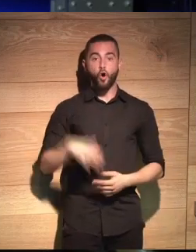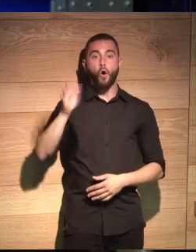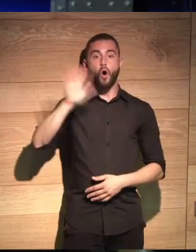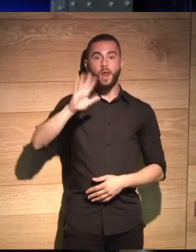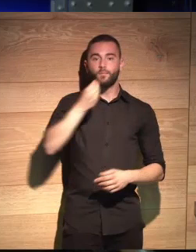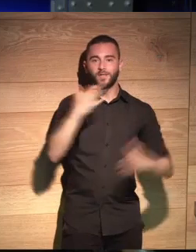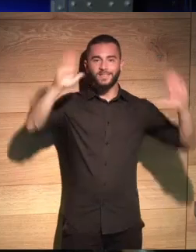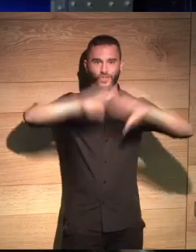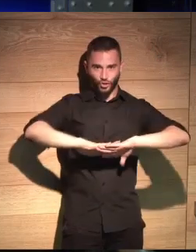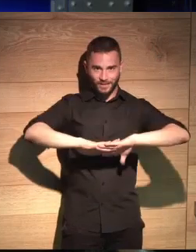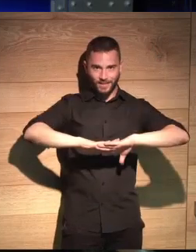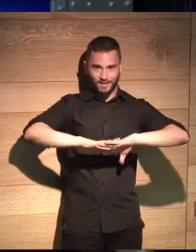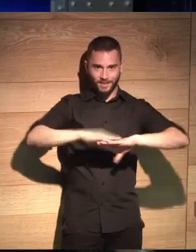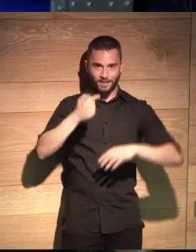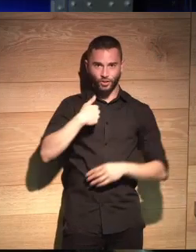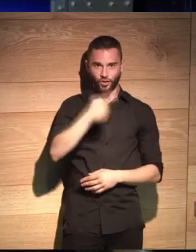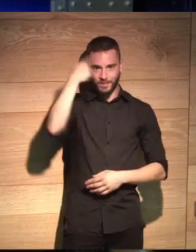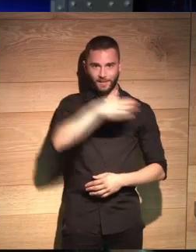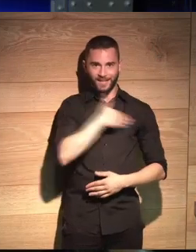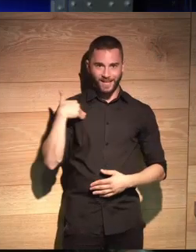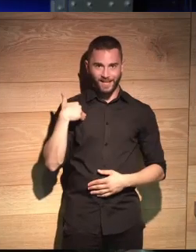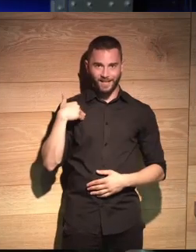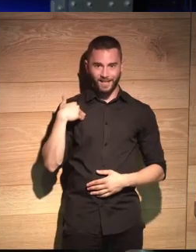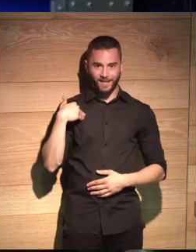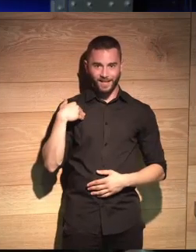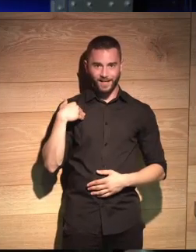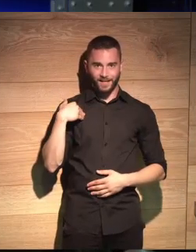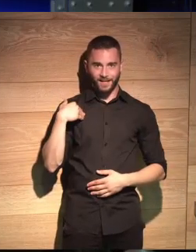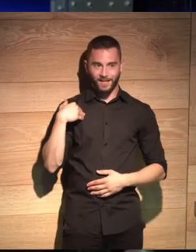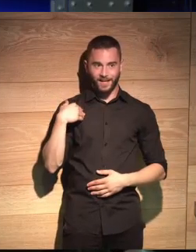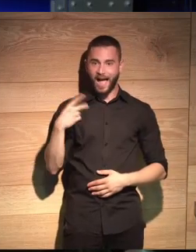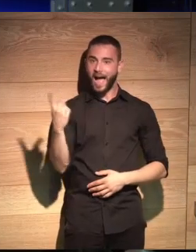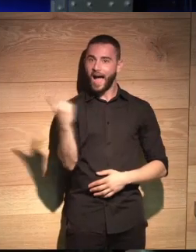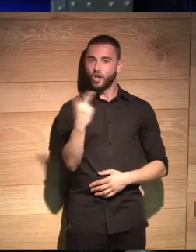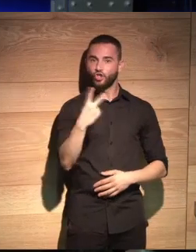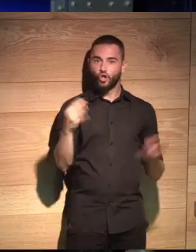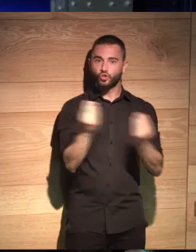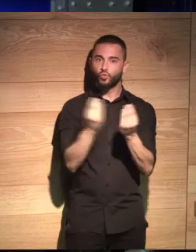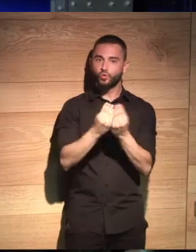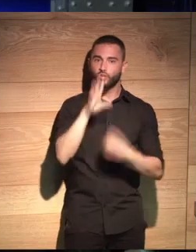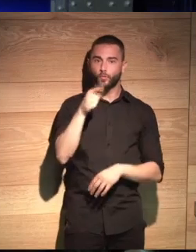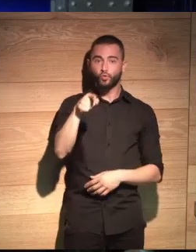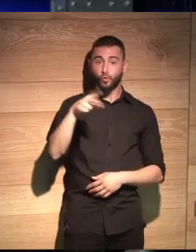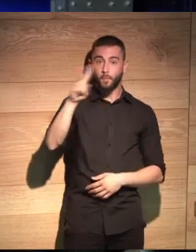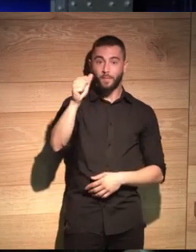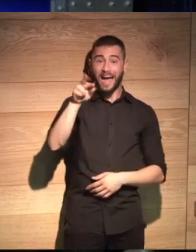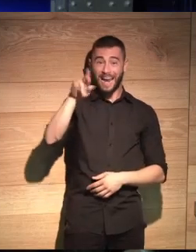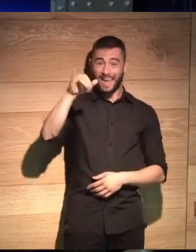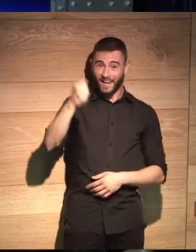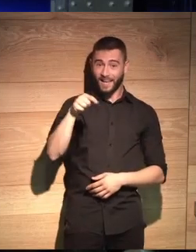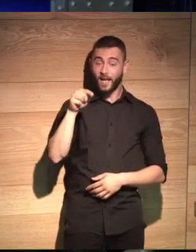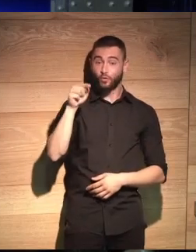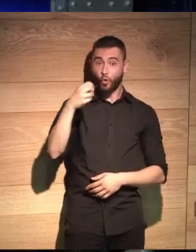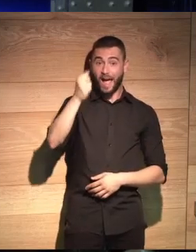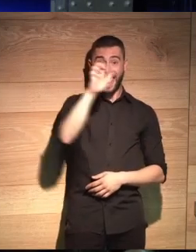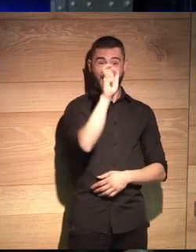buenas noches ya. Quería saber qué es lo que os ha traído a los dos juntos, porque tú sí que has comentado, Valeria, que habías leído a Enrique,